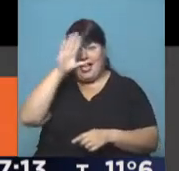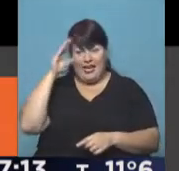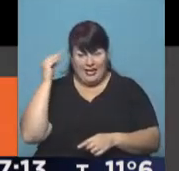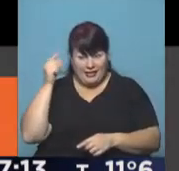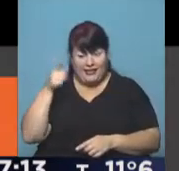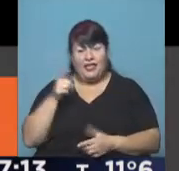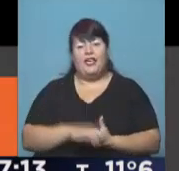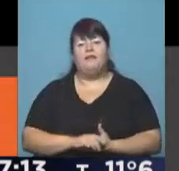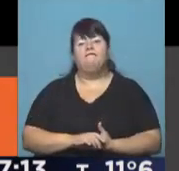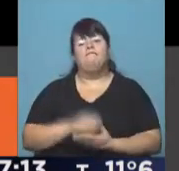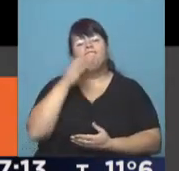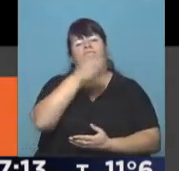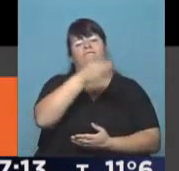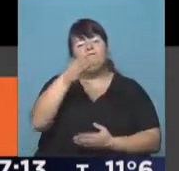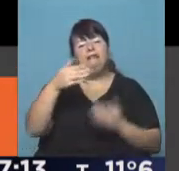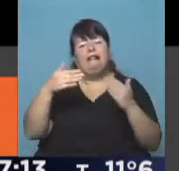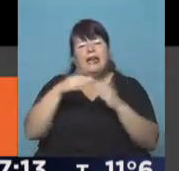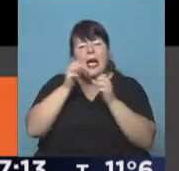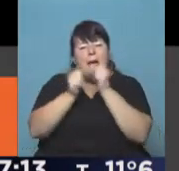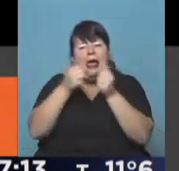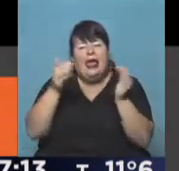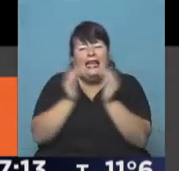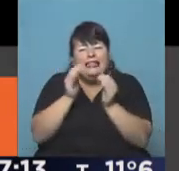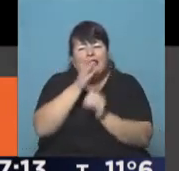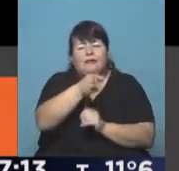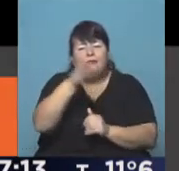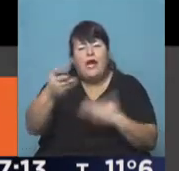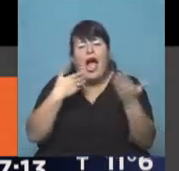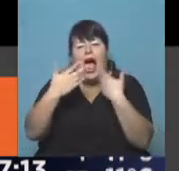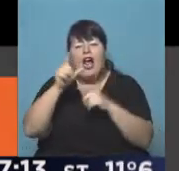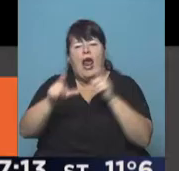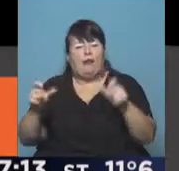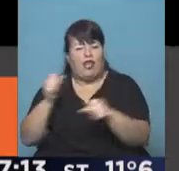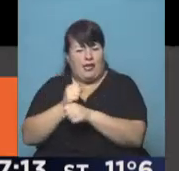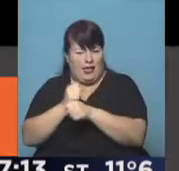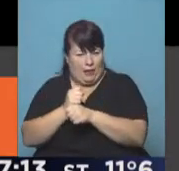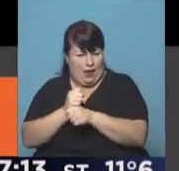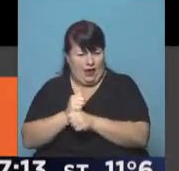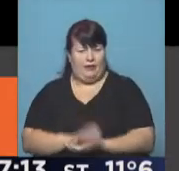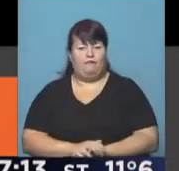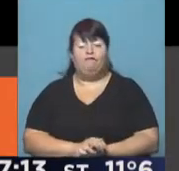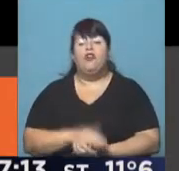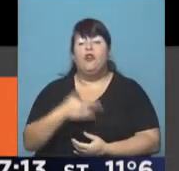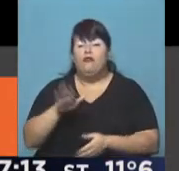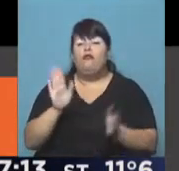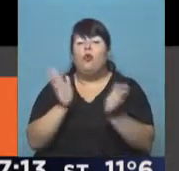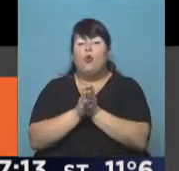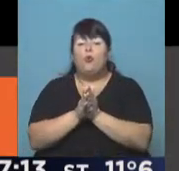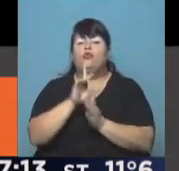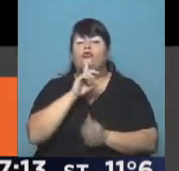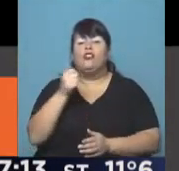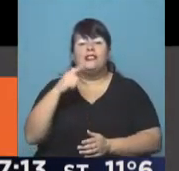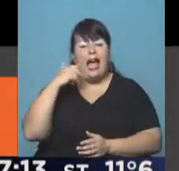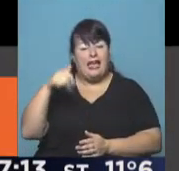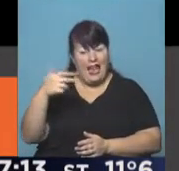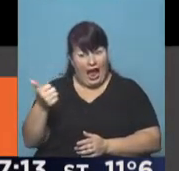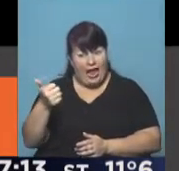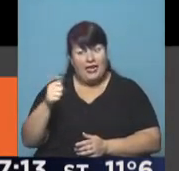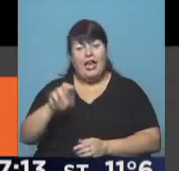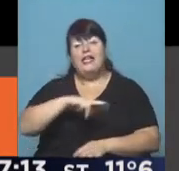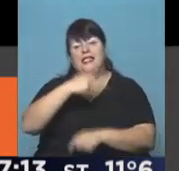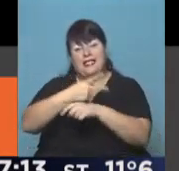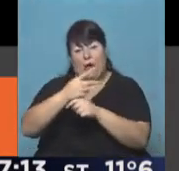Fernández eligió visitar pequeñas empresas y dialogar con los trabajadores. Lo hizo junto a Jorge Tayana, quien la